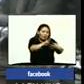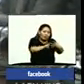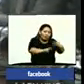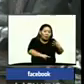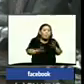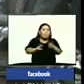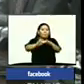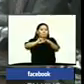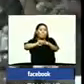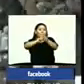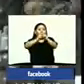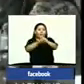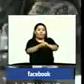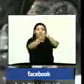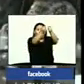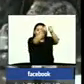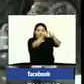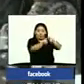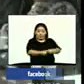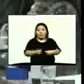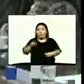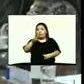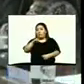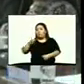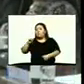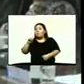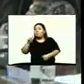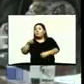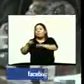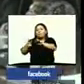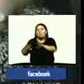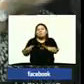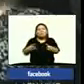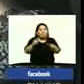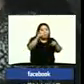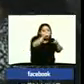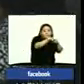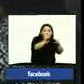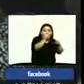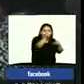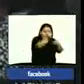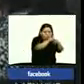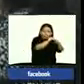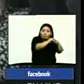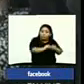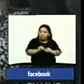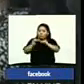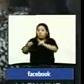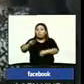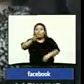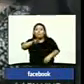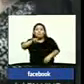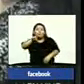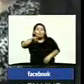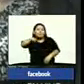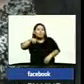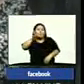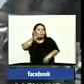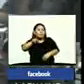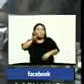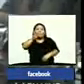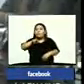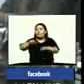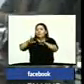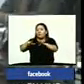para reformar el presupuesto de 2019 y transferir recursos por 21 mil 483